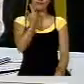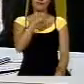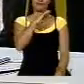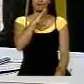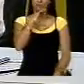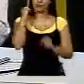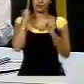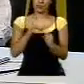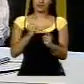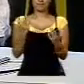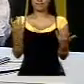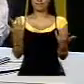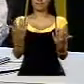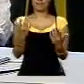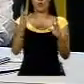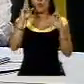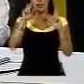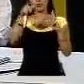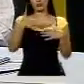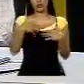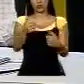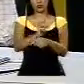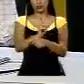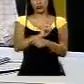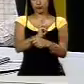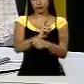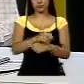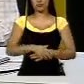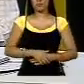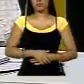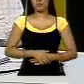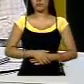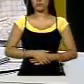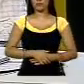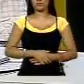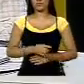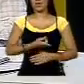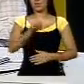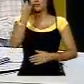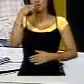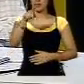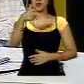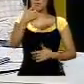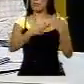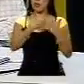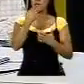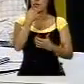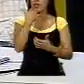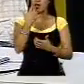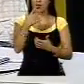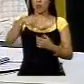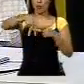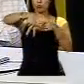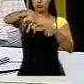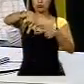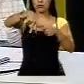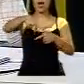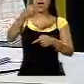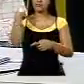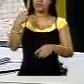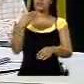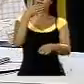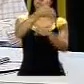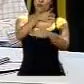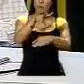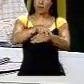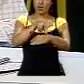Quiero recordarle a los usuarios su participación escribiendo la palabra pueblo más un espacio y su mensaje al 221. Pueblo,